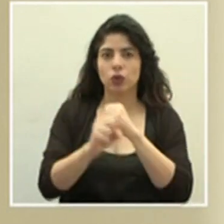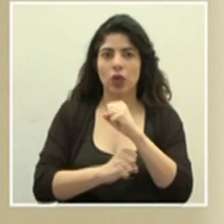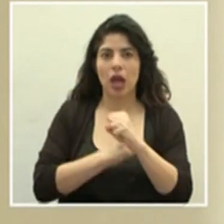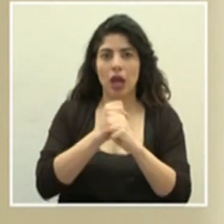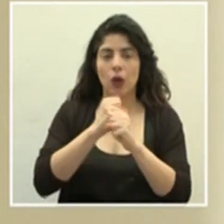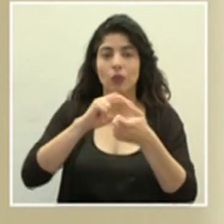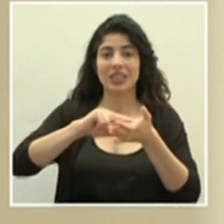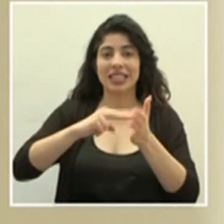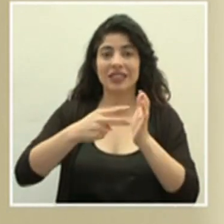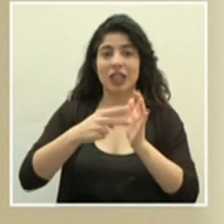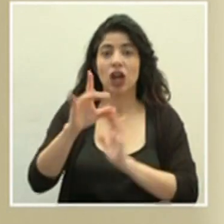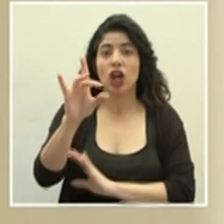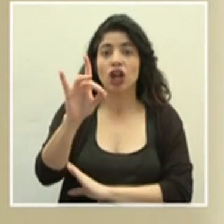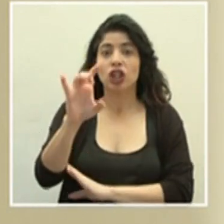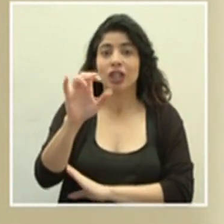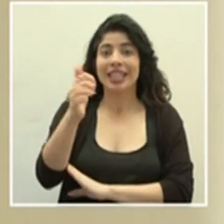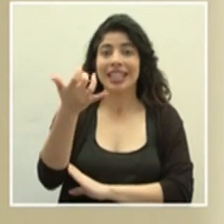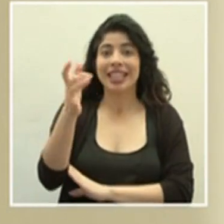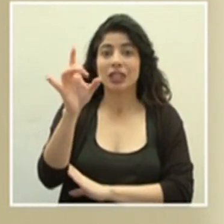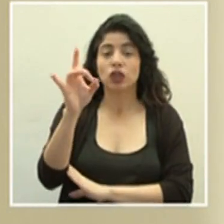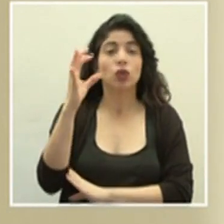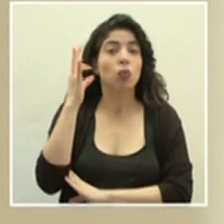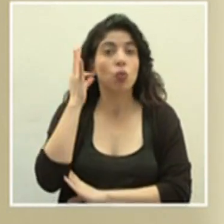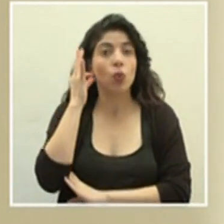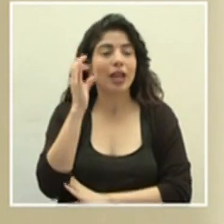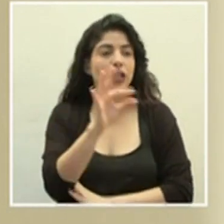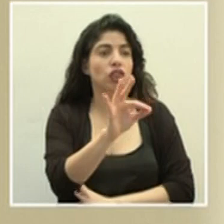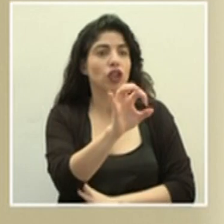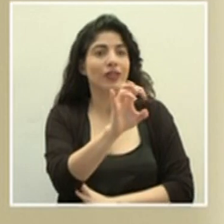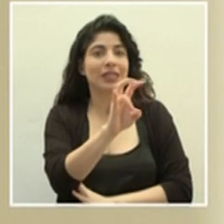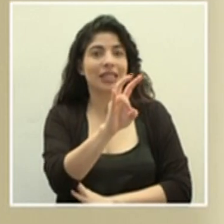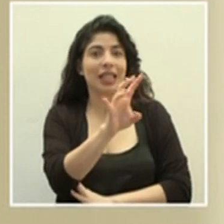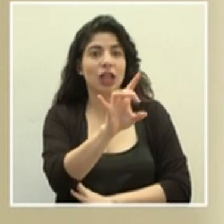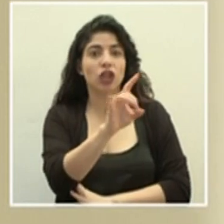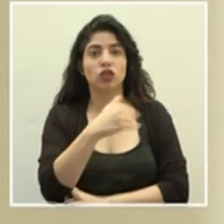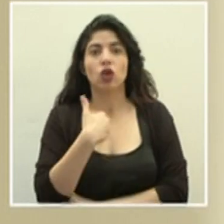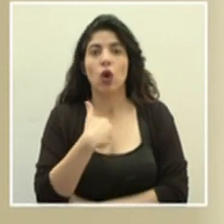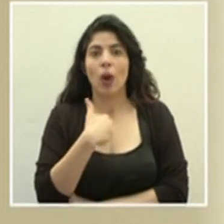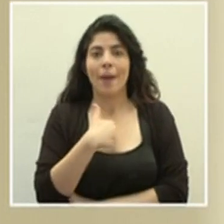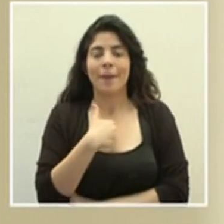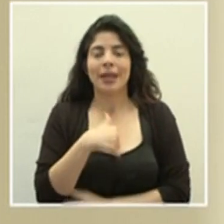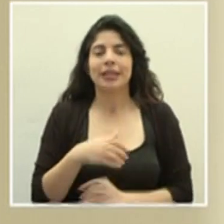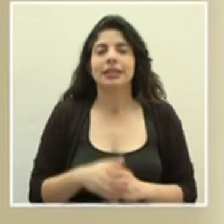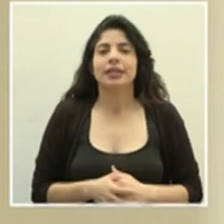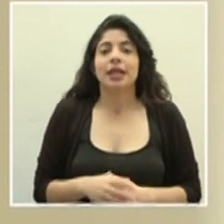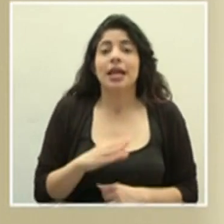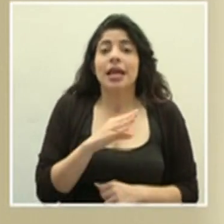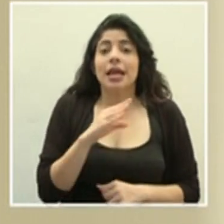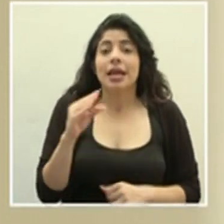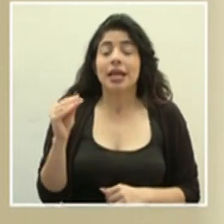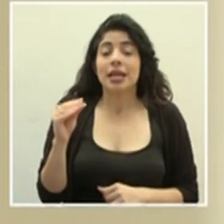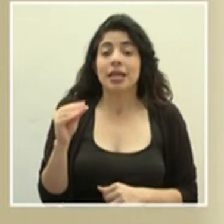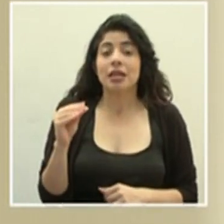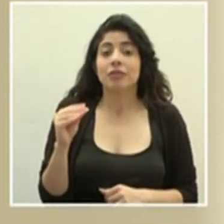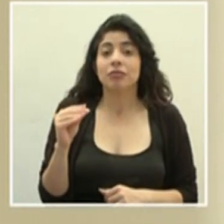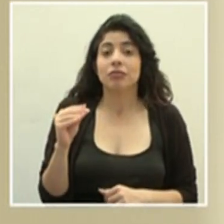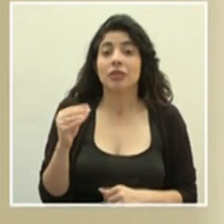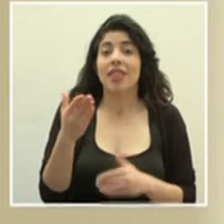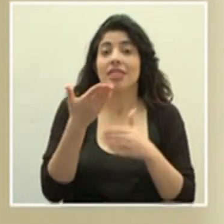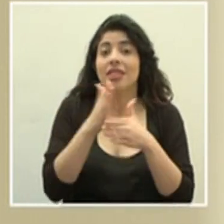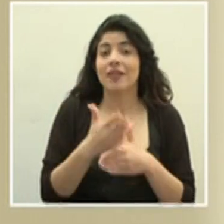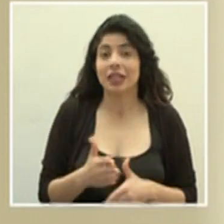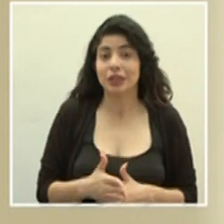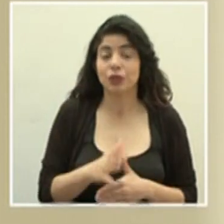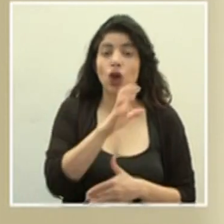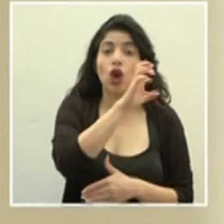Estamos hablando de 818 mujeres y 978 hombres. Y tenemos en la división